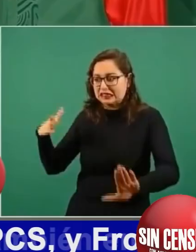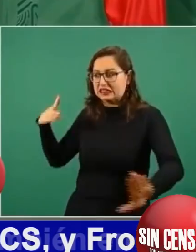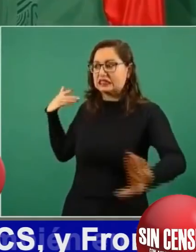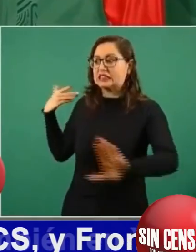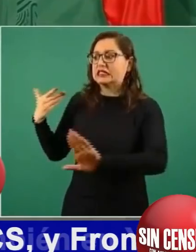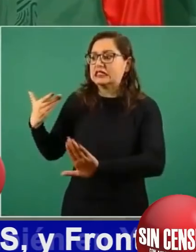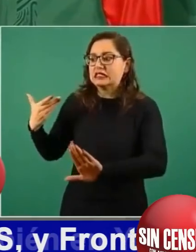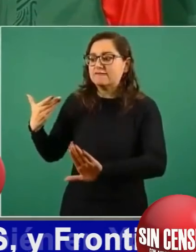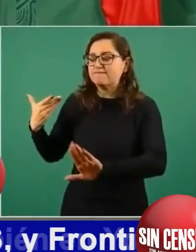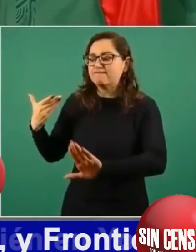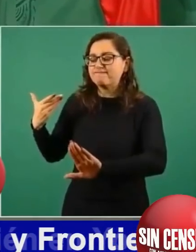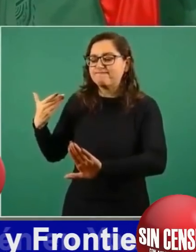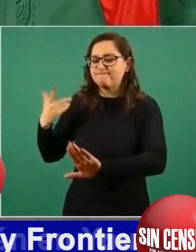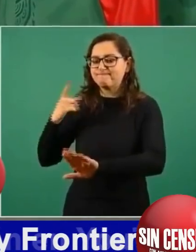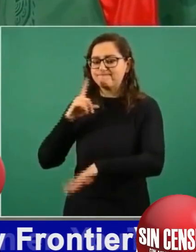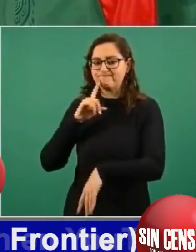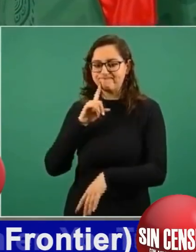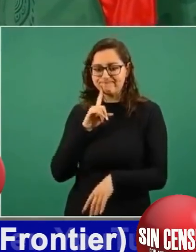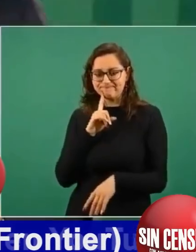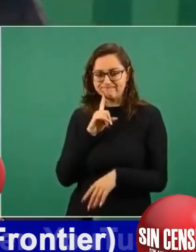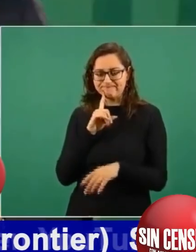hacernos ningún cuestionamiento.